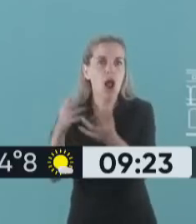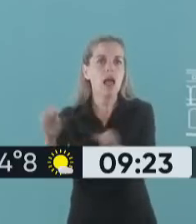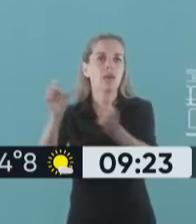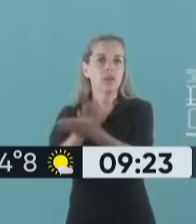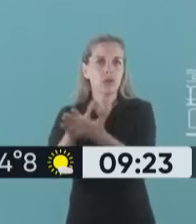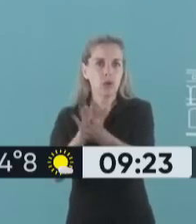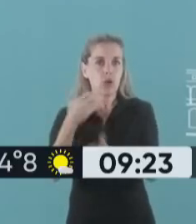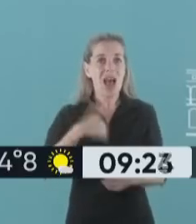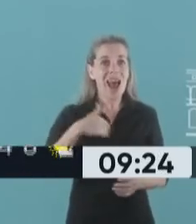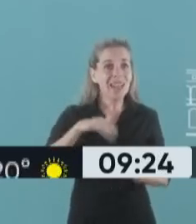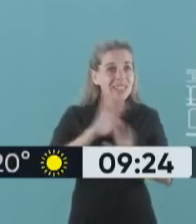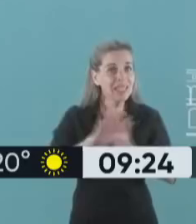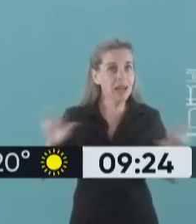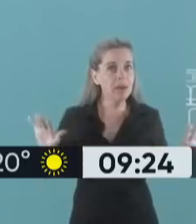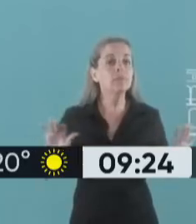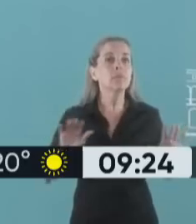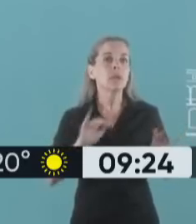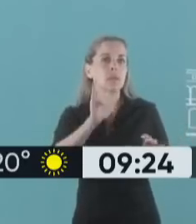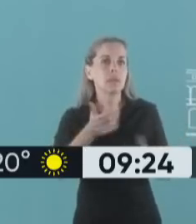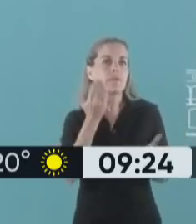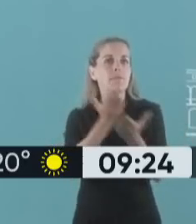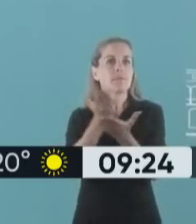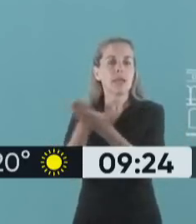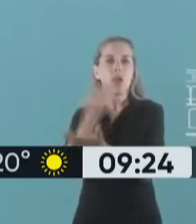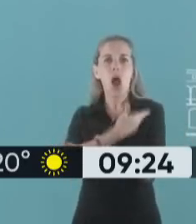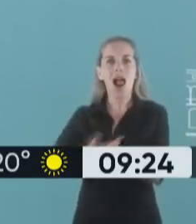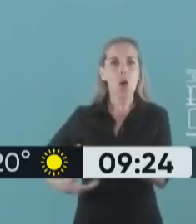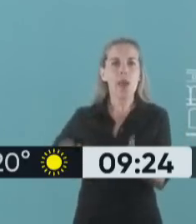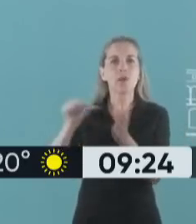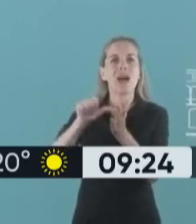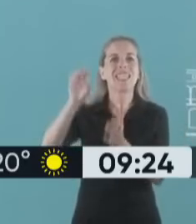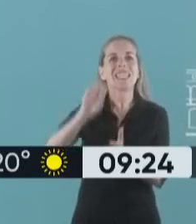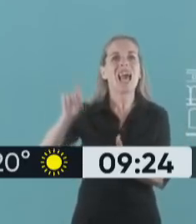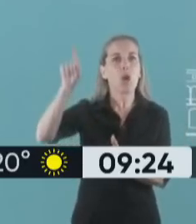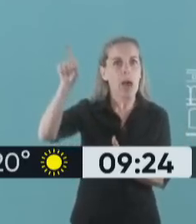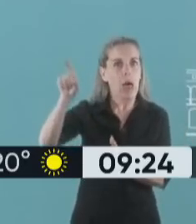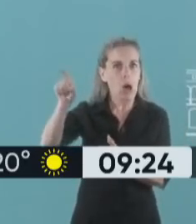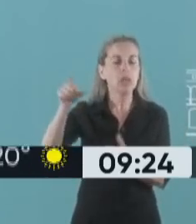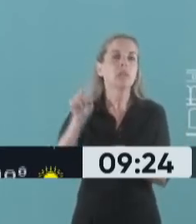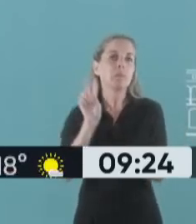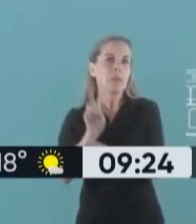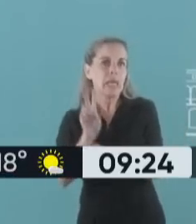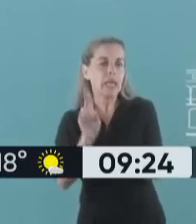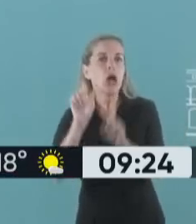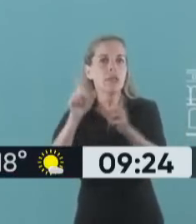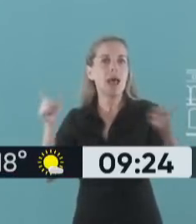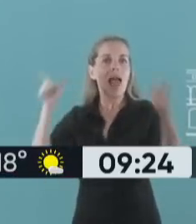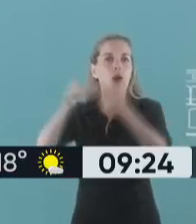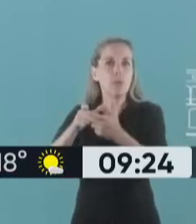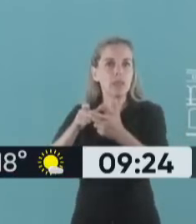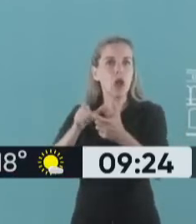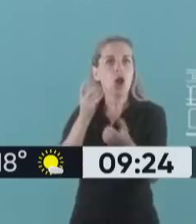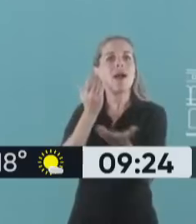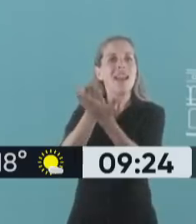La Argentina hizo lo que tenía que hacer, que eran los pedidos al gobierno ecuatoriano de asilo político, a la Comisión Interamericana de Derechos Humanos para